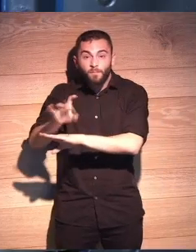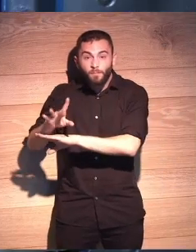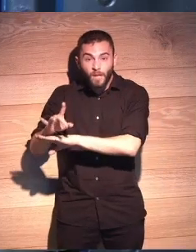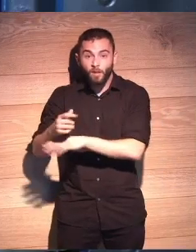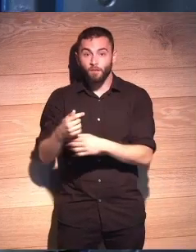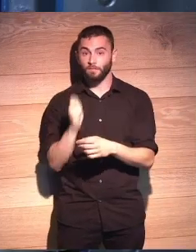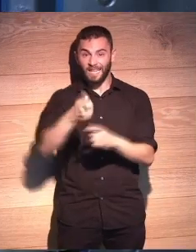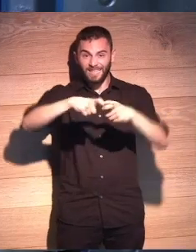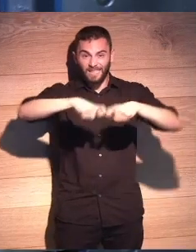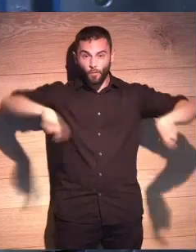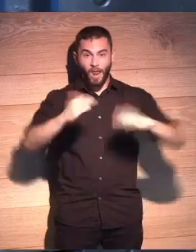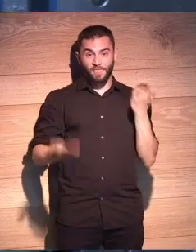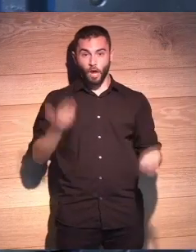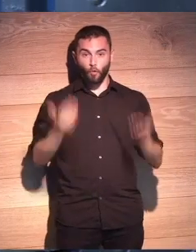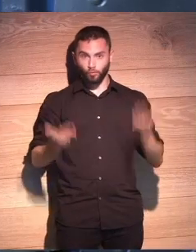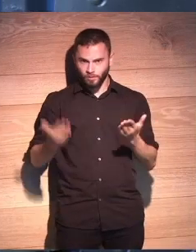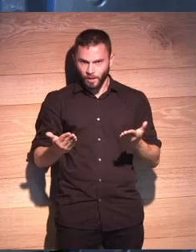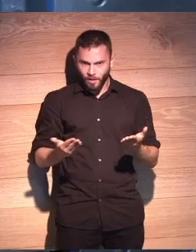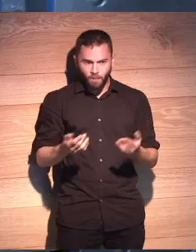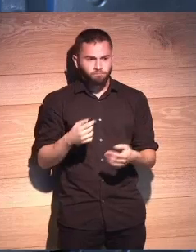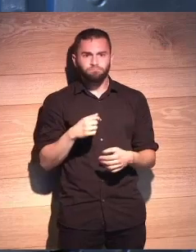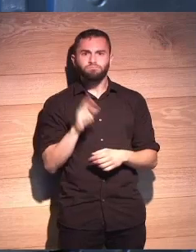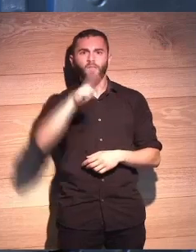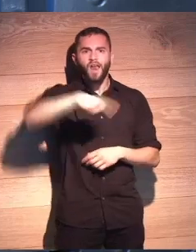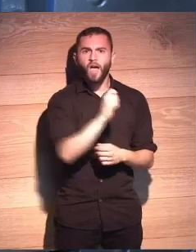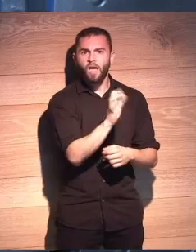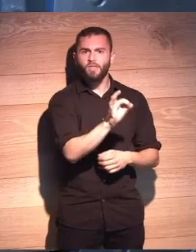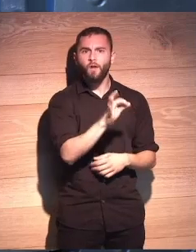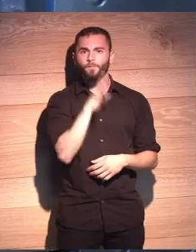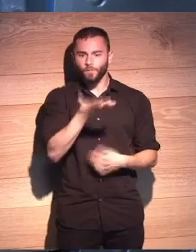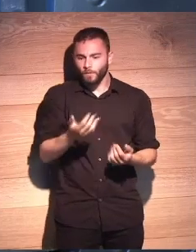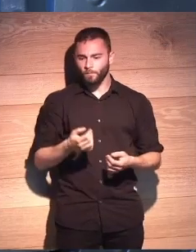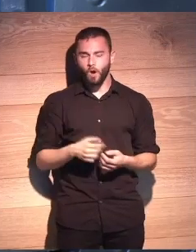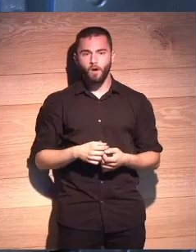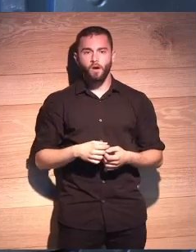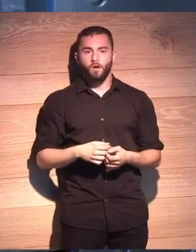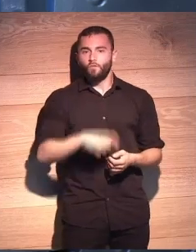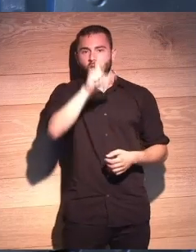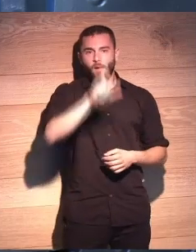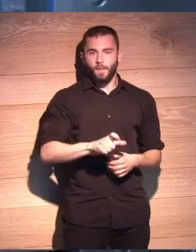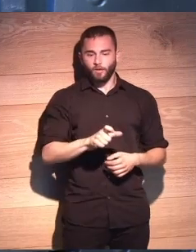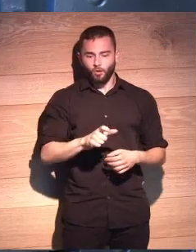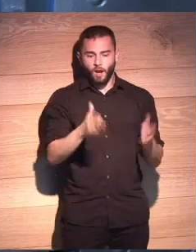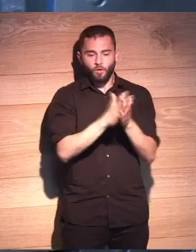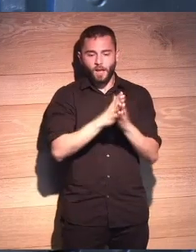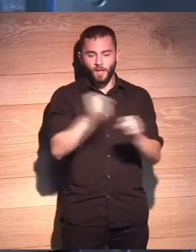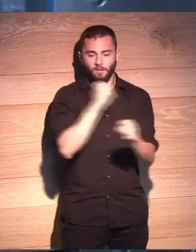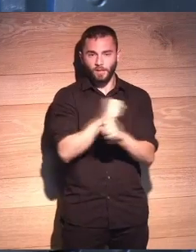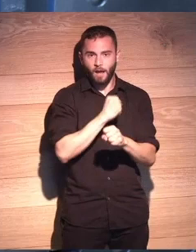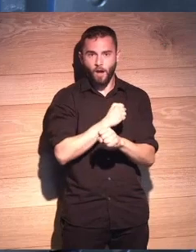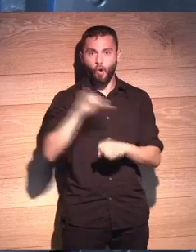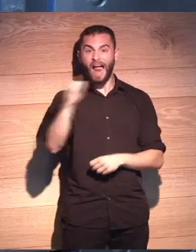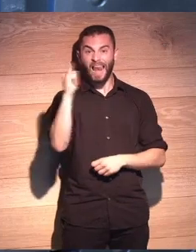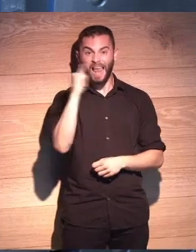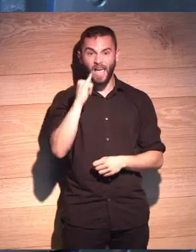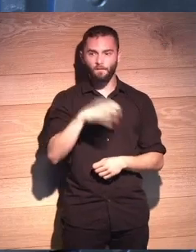de justicia, porque una persona le ha mandado a su compañera de trabajo un WhatsApp poniendo verde al jefe o a la jefa, y resulta que